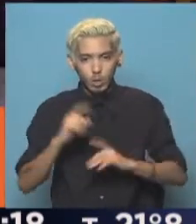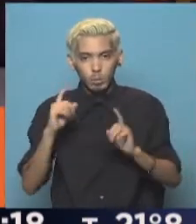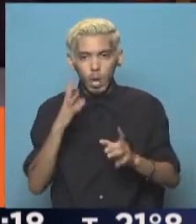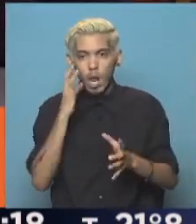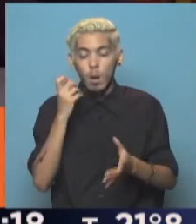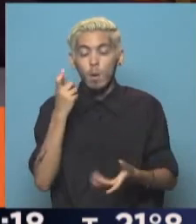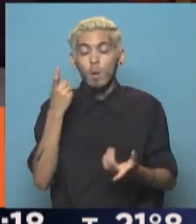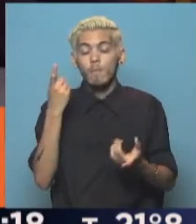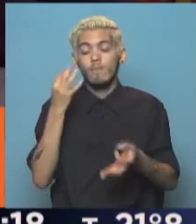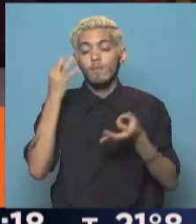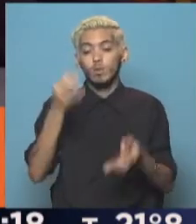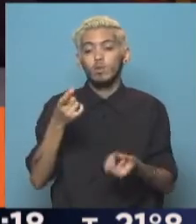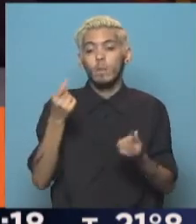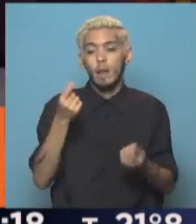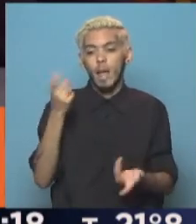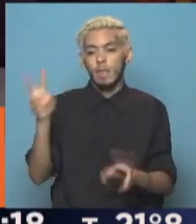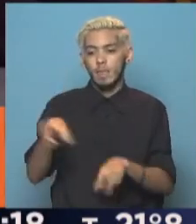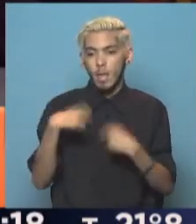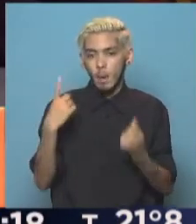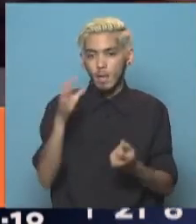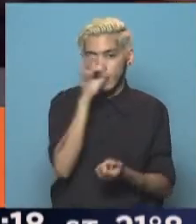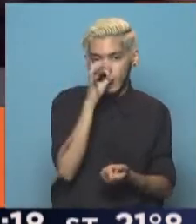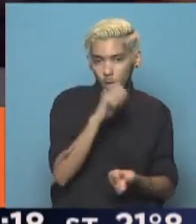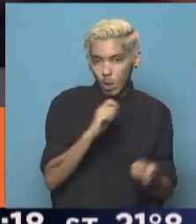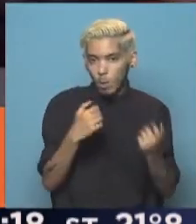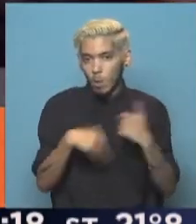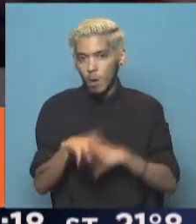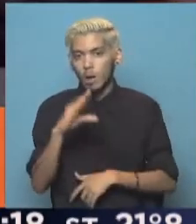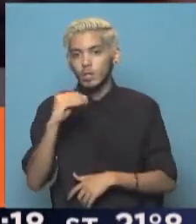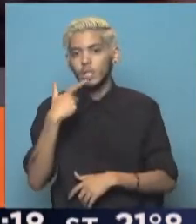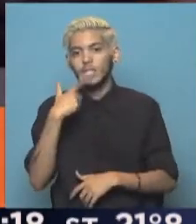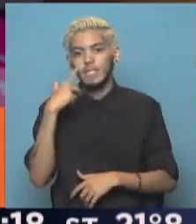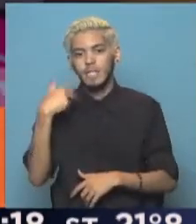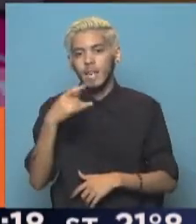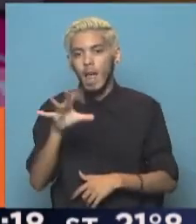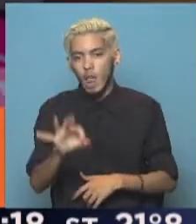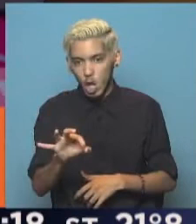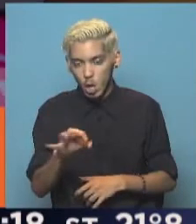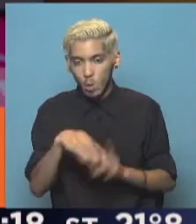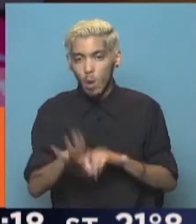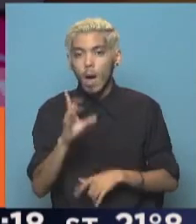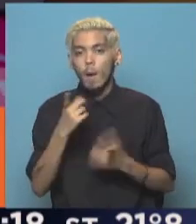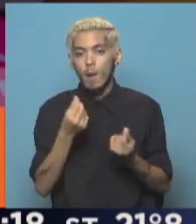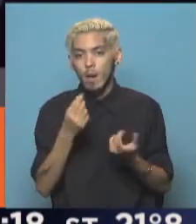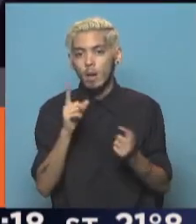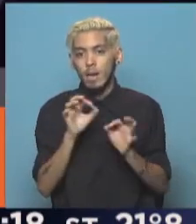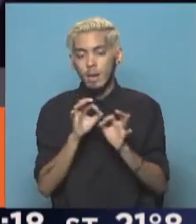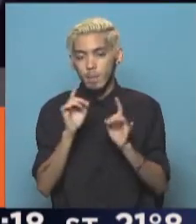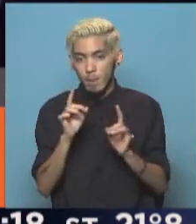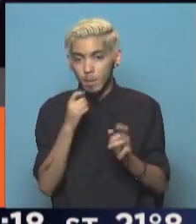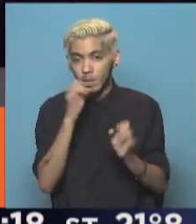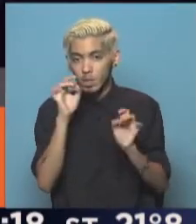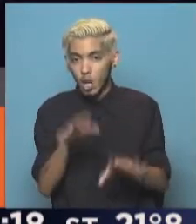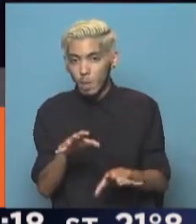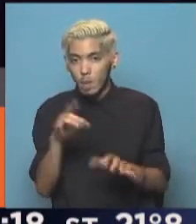un proyecto de inversión que supone que del cerdo va a pasar a ser un chacinado por ponerlo alguna manera si le está agregando valor la línea de compete pero si no si es